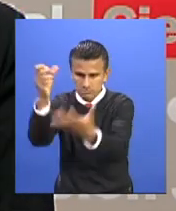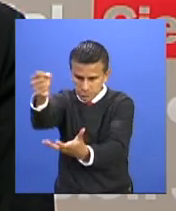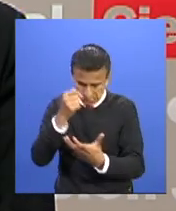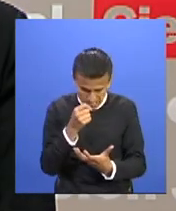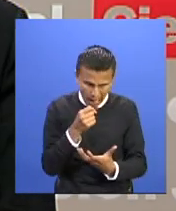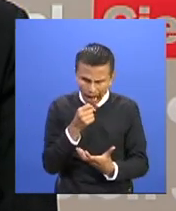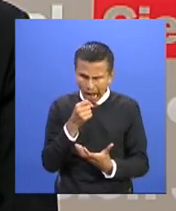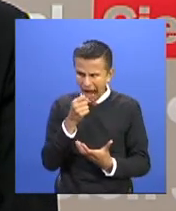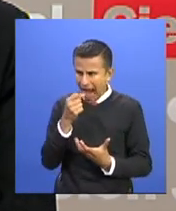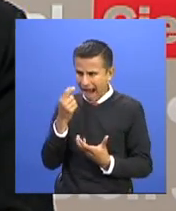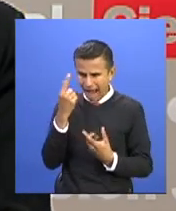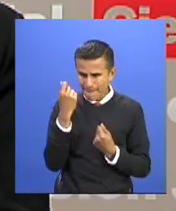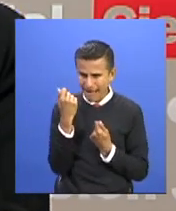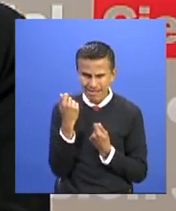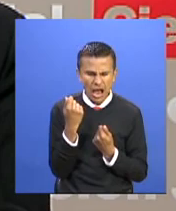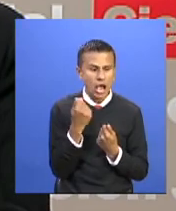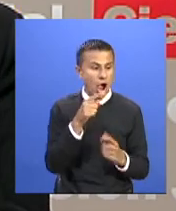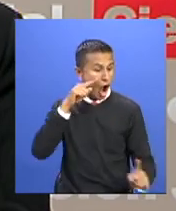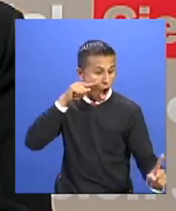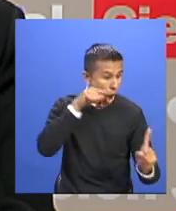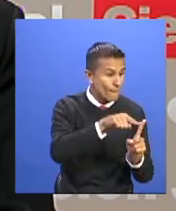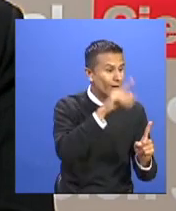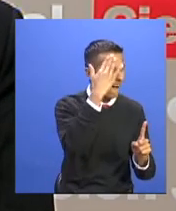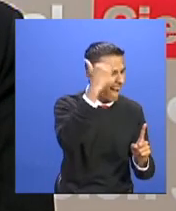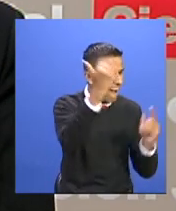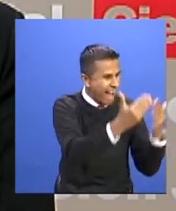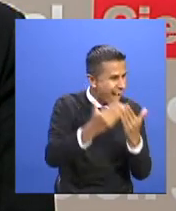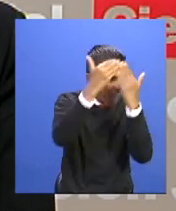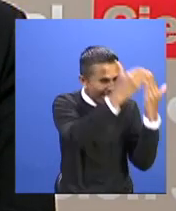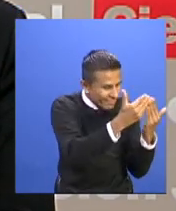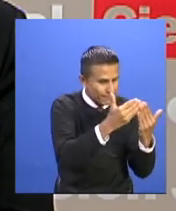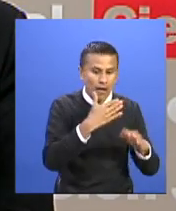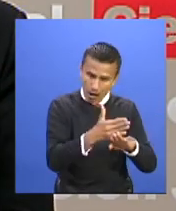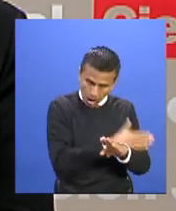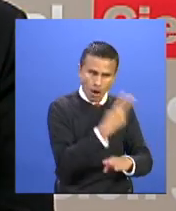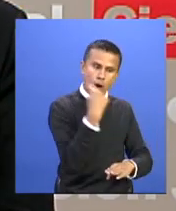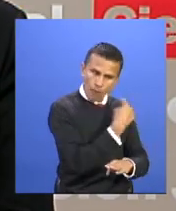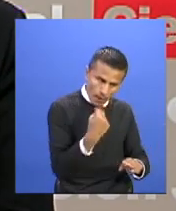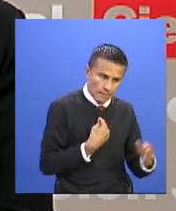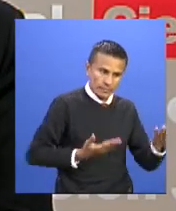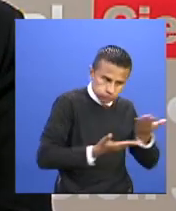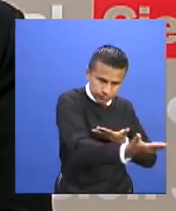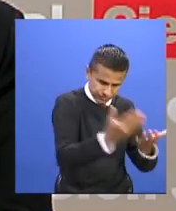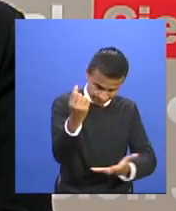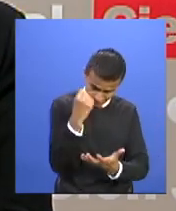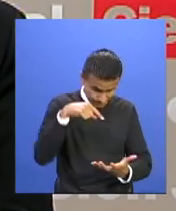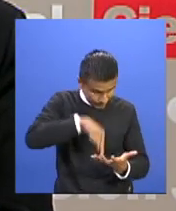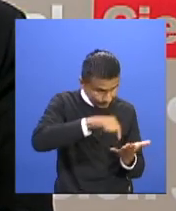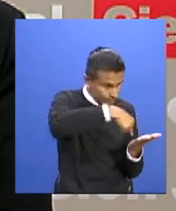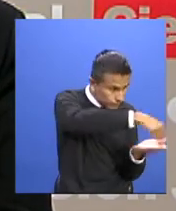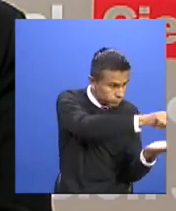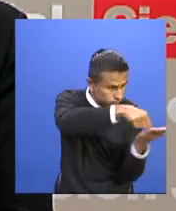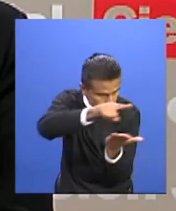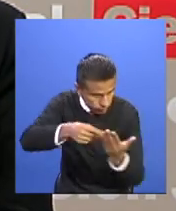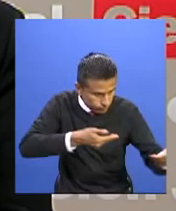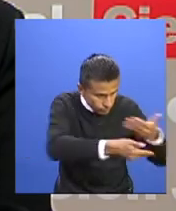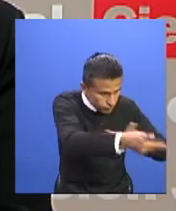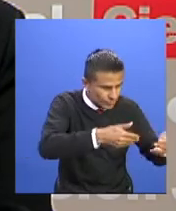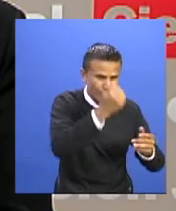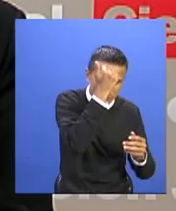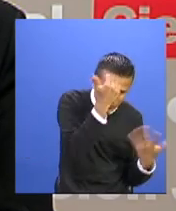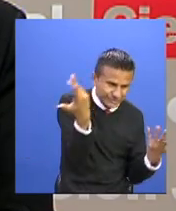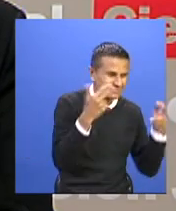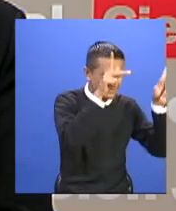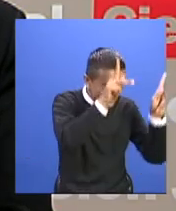negocios, olvidándose de la calidad académica, olvidándose de los compromisos con sus públicos, profesores,